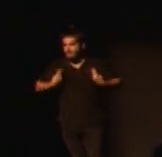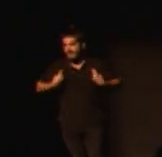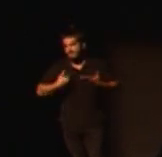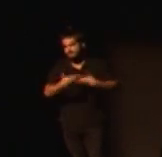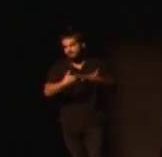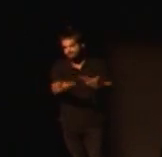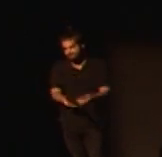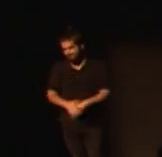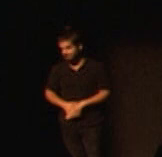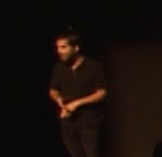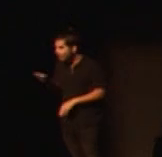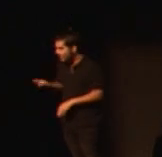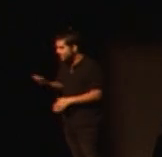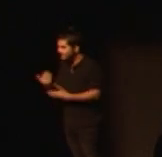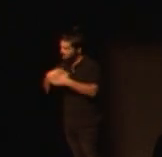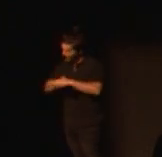así que aquí la guardamos.